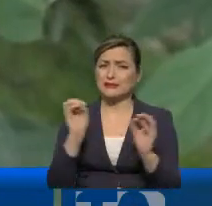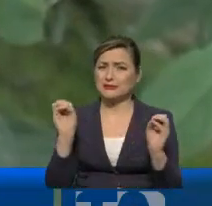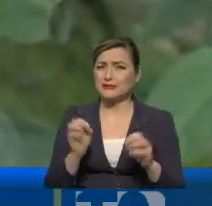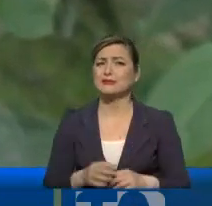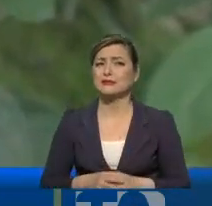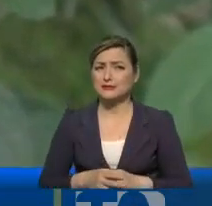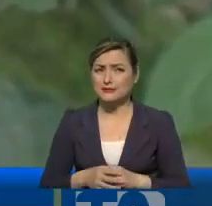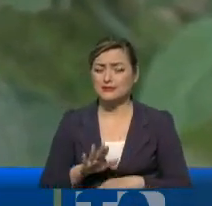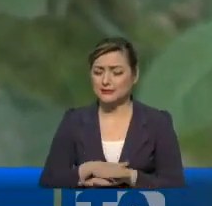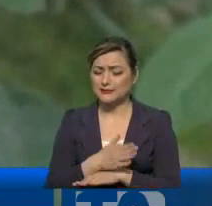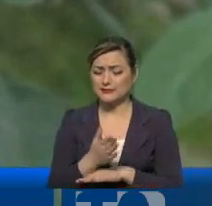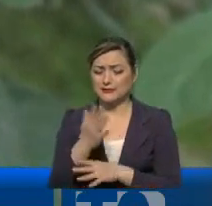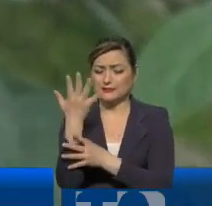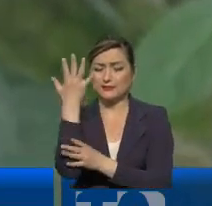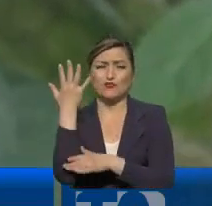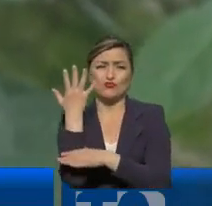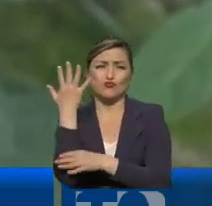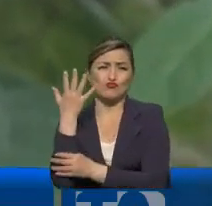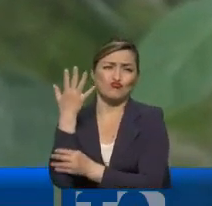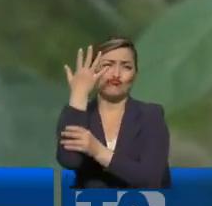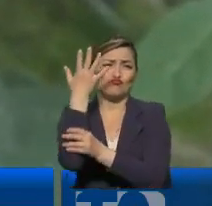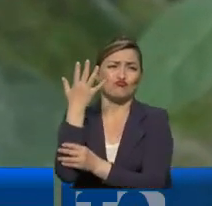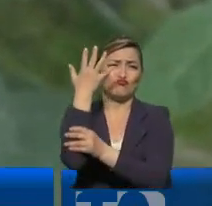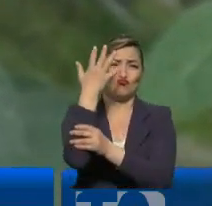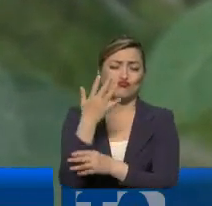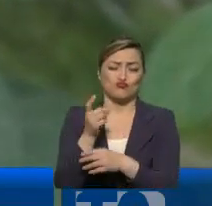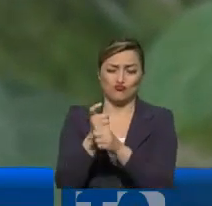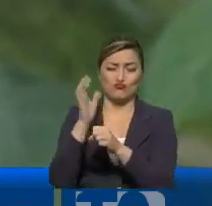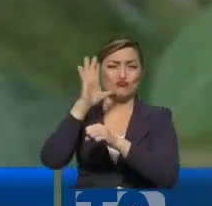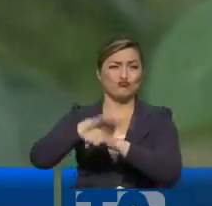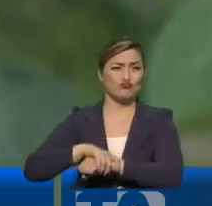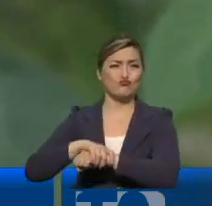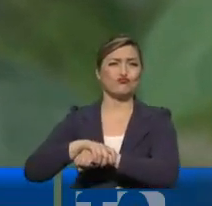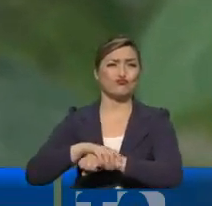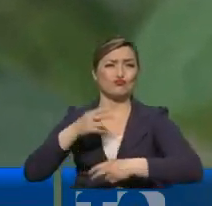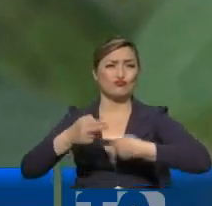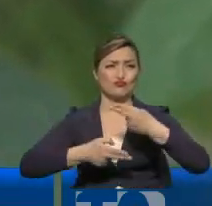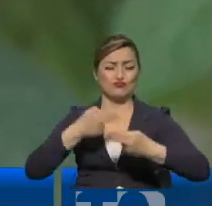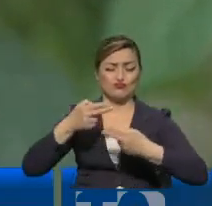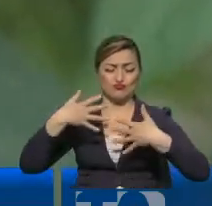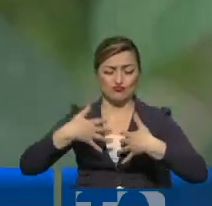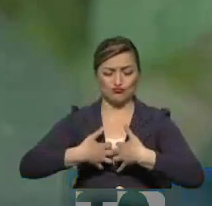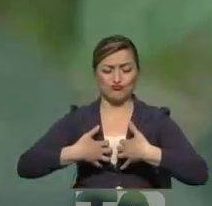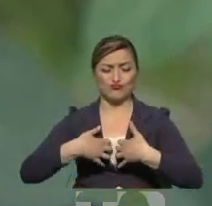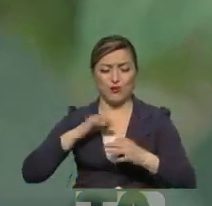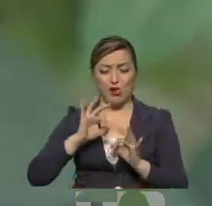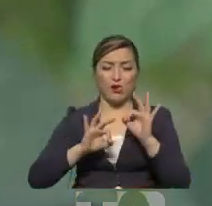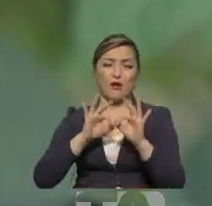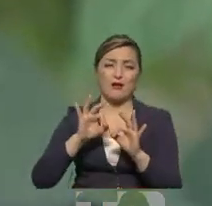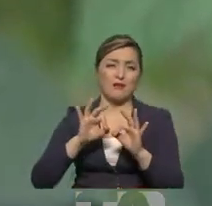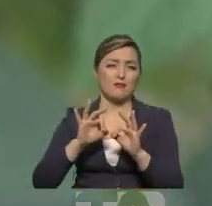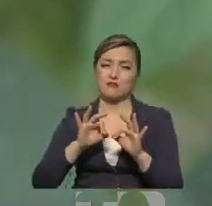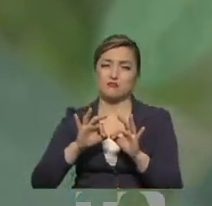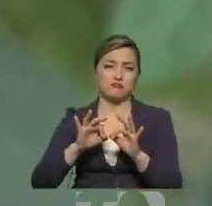extinción producto de la deforestación de su hábitat. Su captura ilegal para el mercado de mascotas y las epidemias son